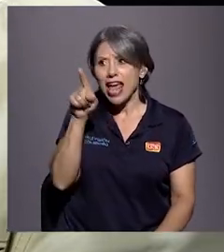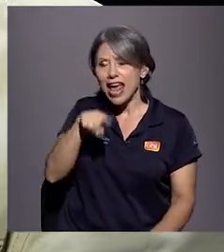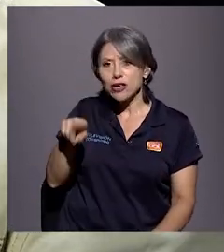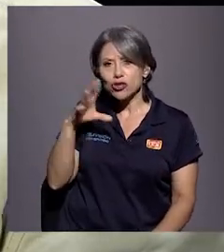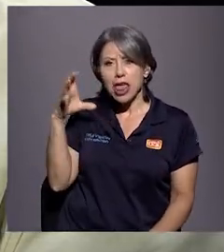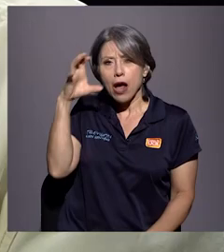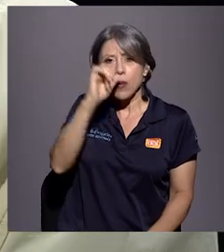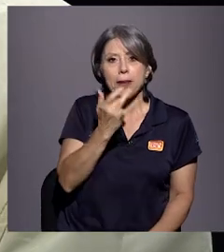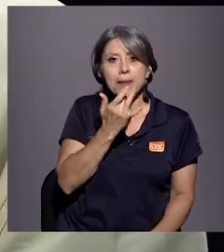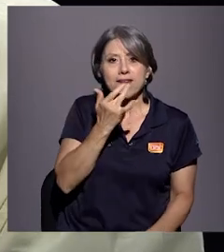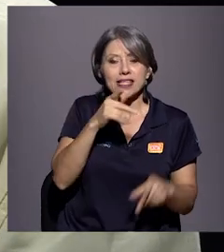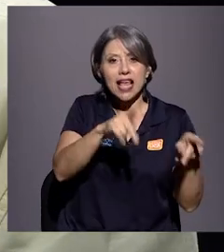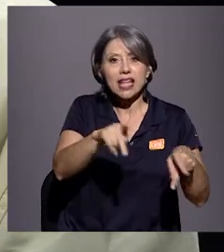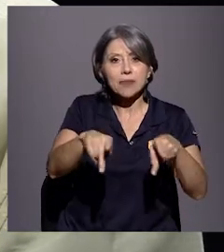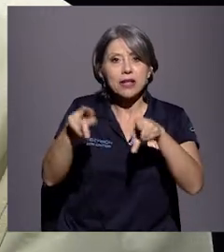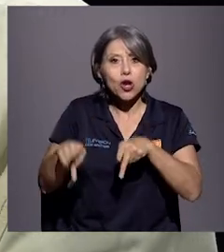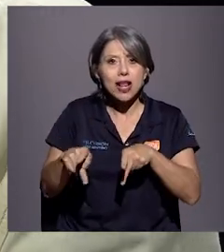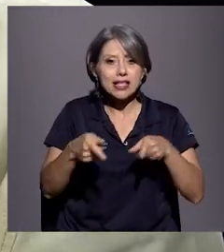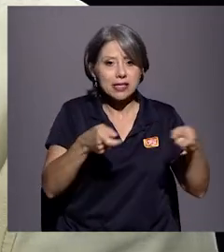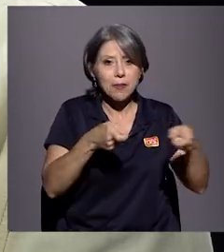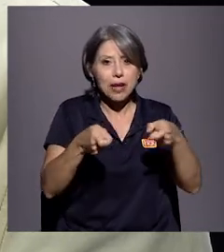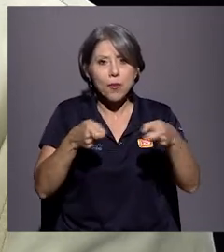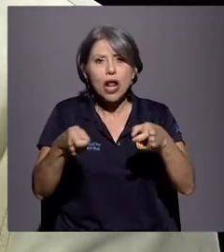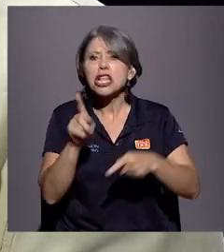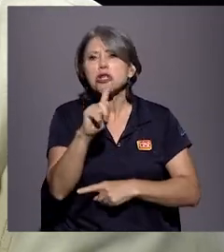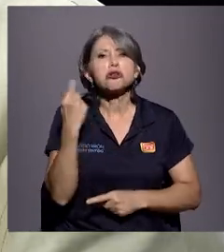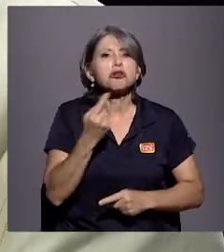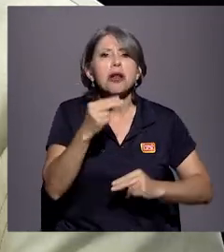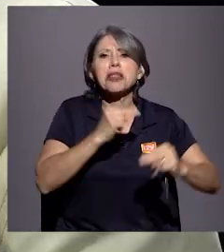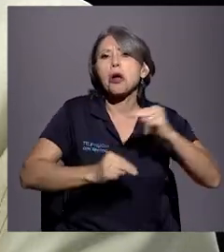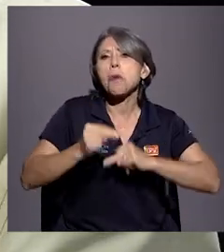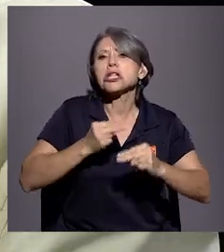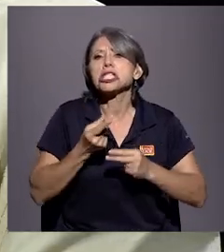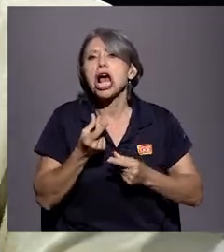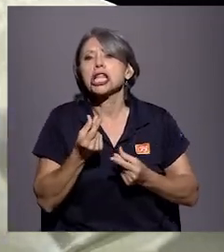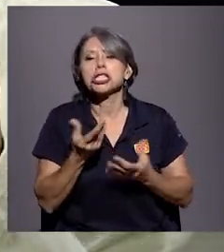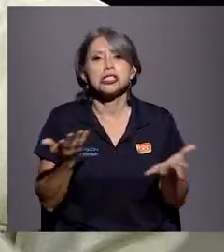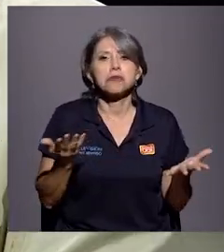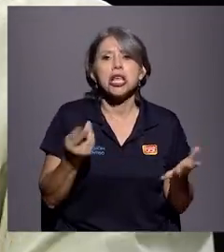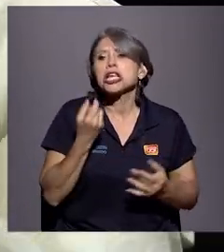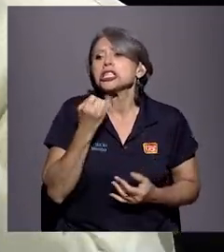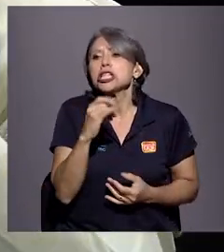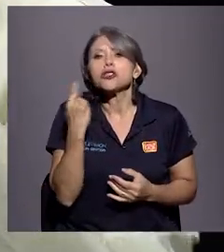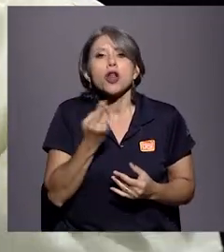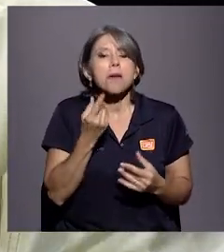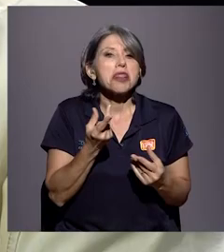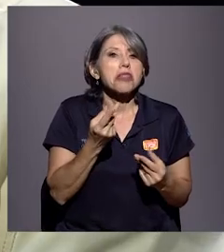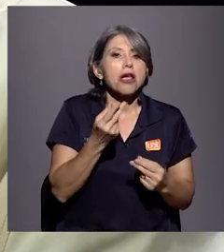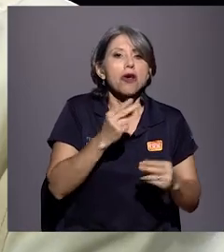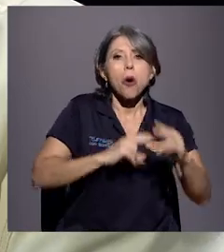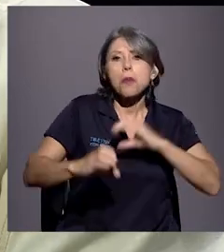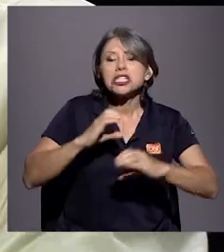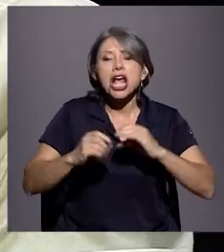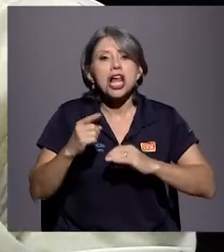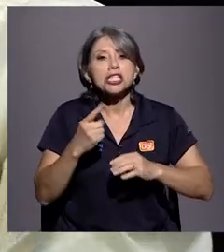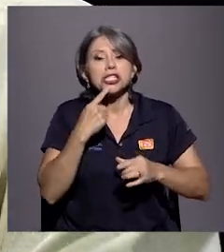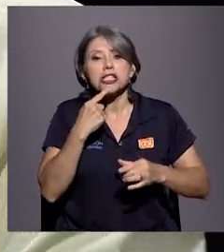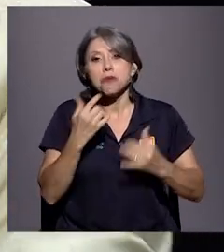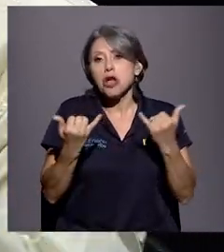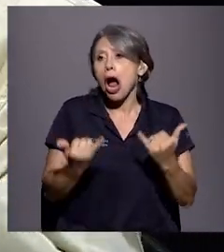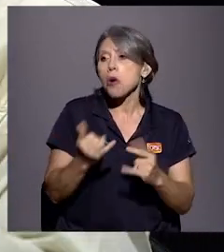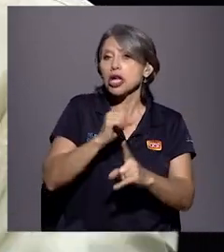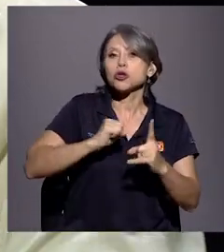preferencias, que no son solamente comerciales. Si fueran comerciales solamente, entonces estamos en una sociedad de mercado y la gente